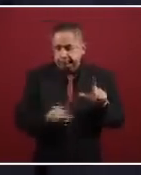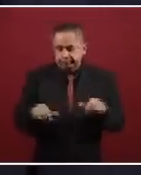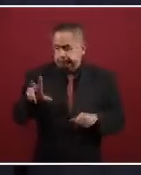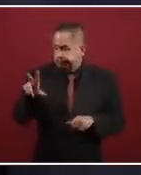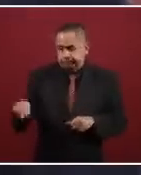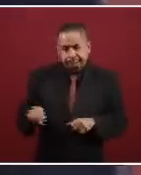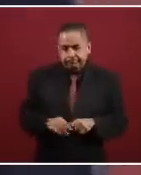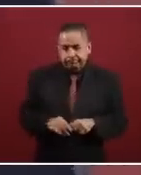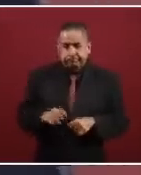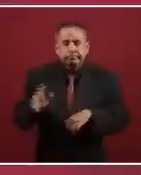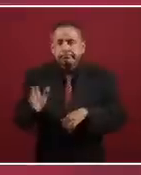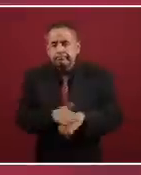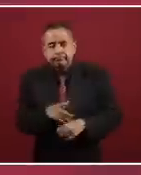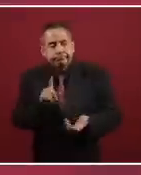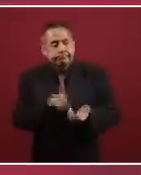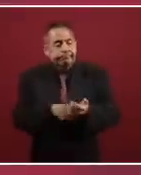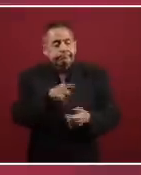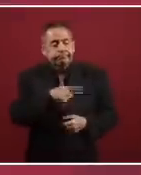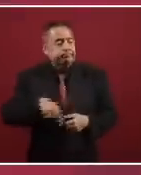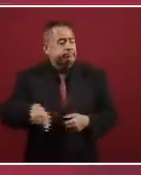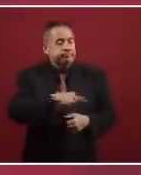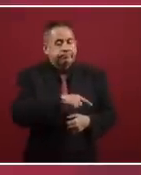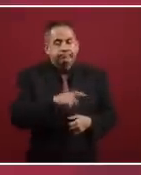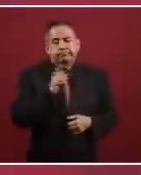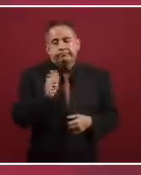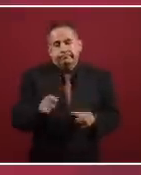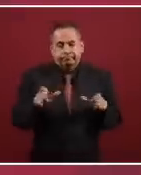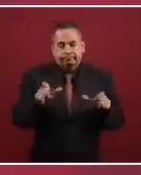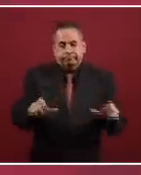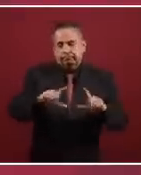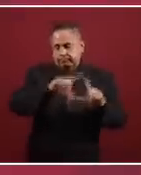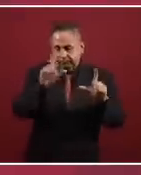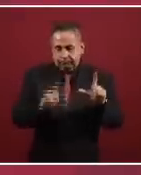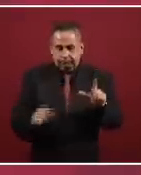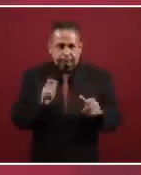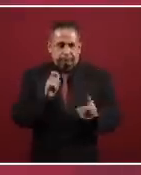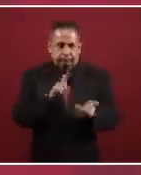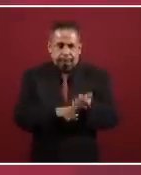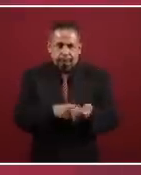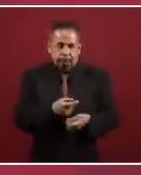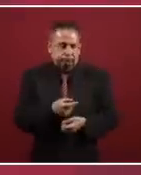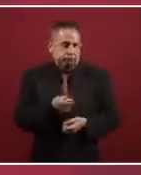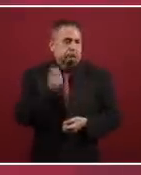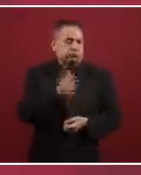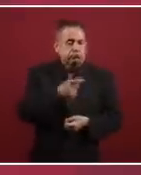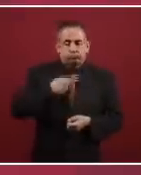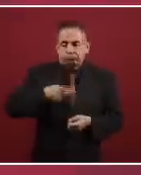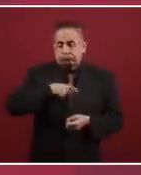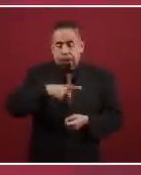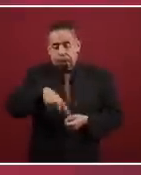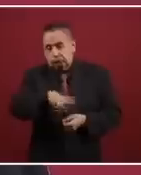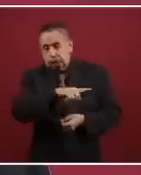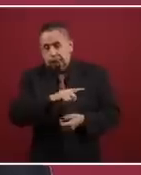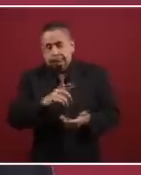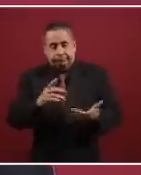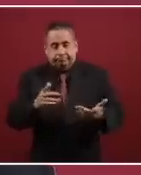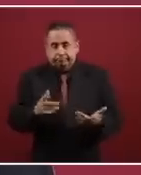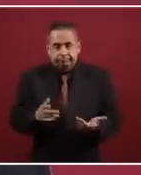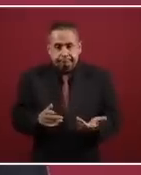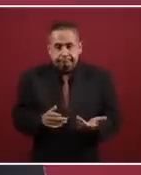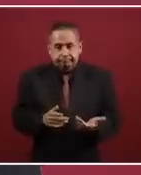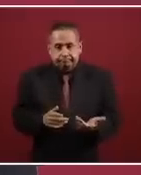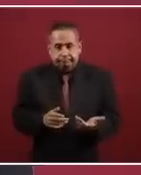porque lo que se está buscando es que en la guardia estén elementos